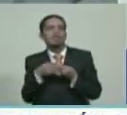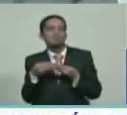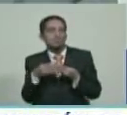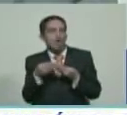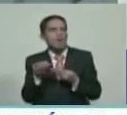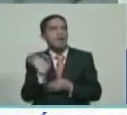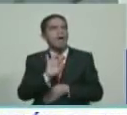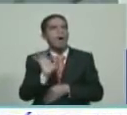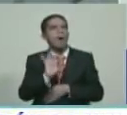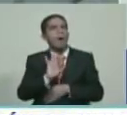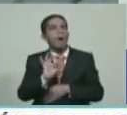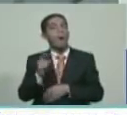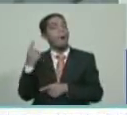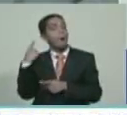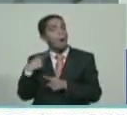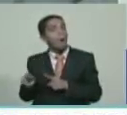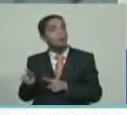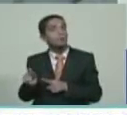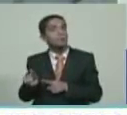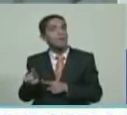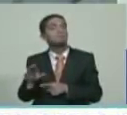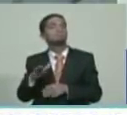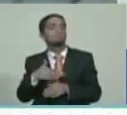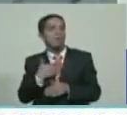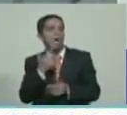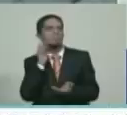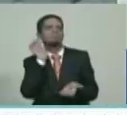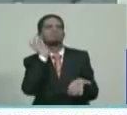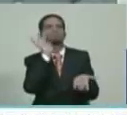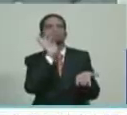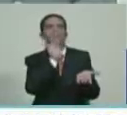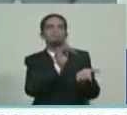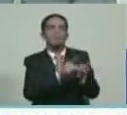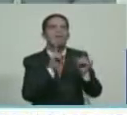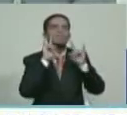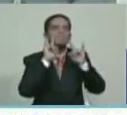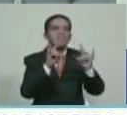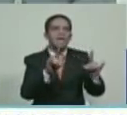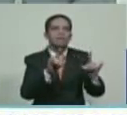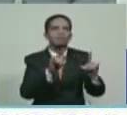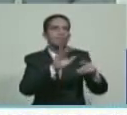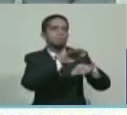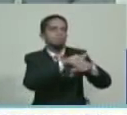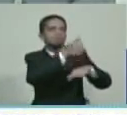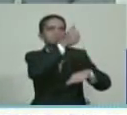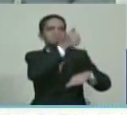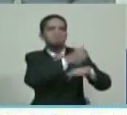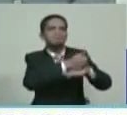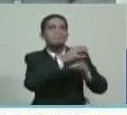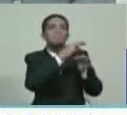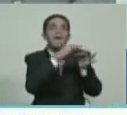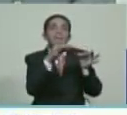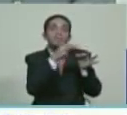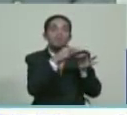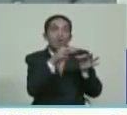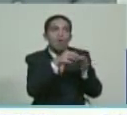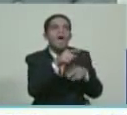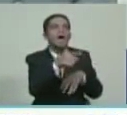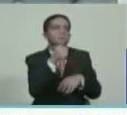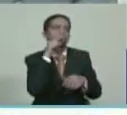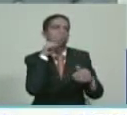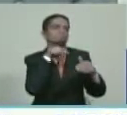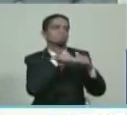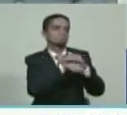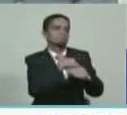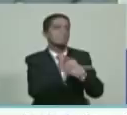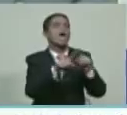podrá llegar hasta la sede de la superintendencia del petró ahí habrá